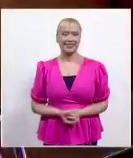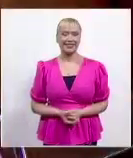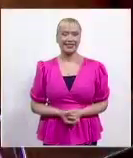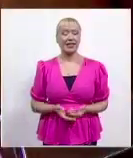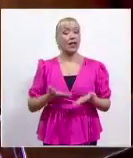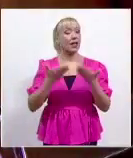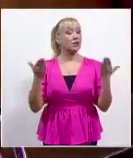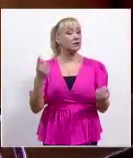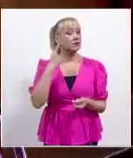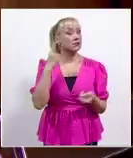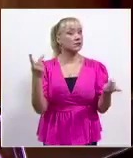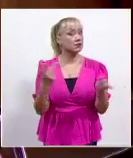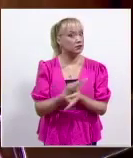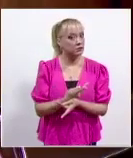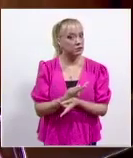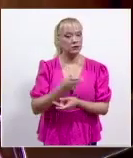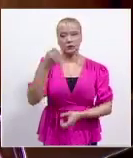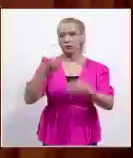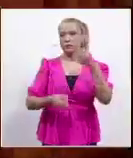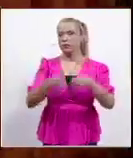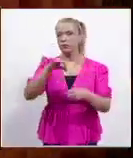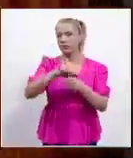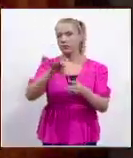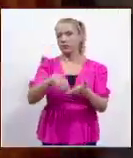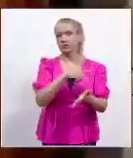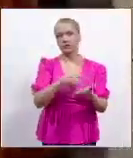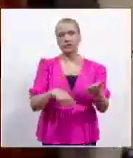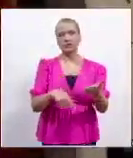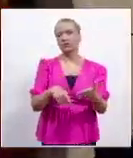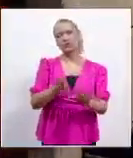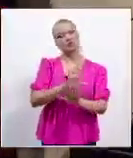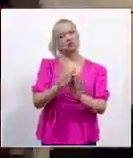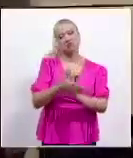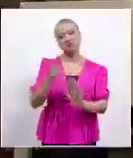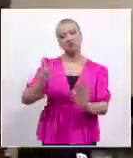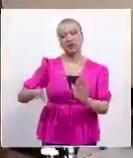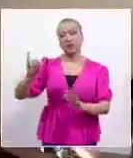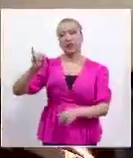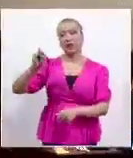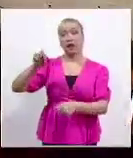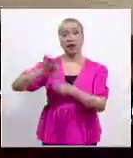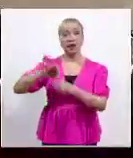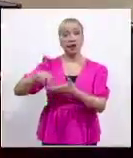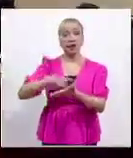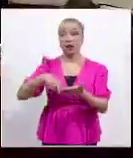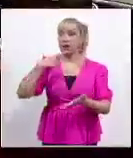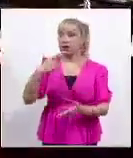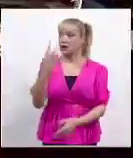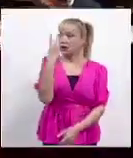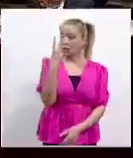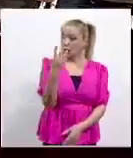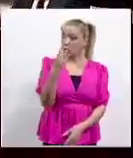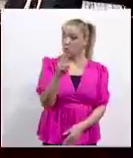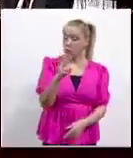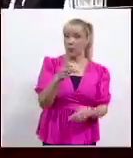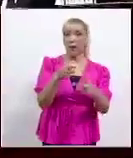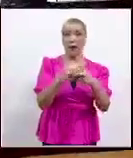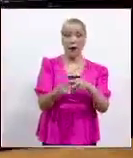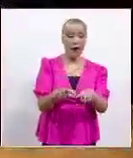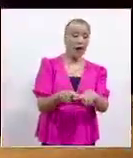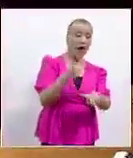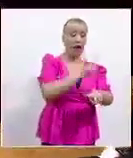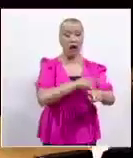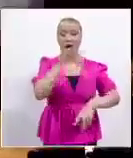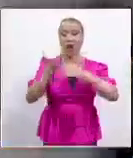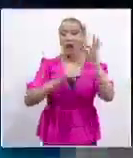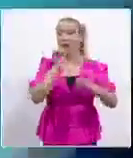Más adelante, el Tribunal Electoral revoca acuerdo del INE que establecía que el 3 de noviembre iniciarían las